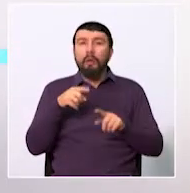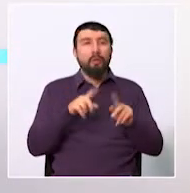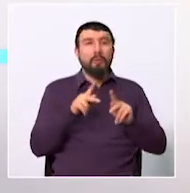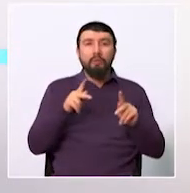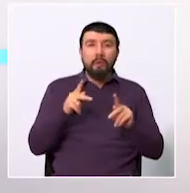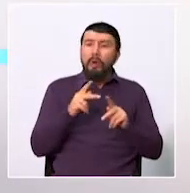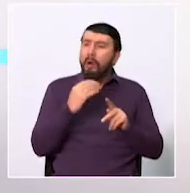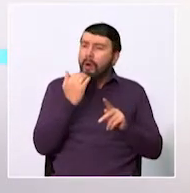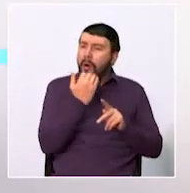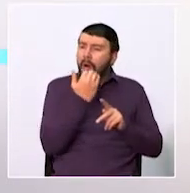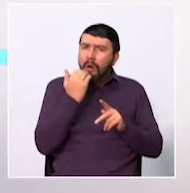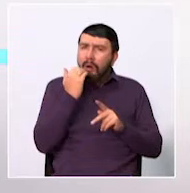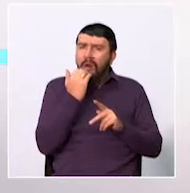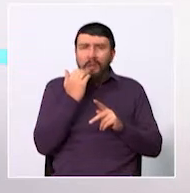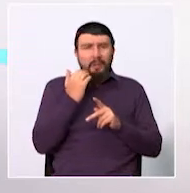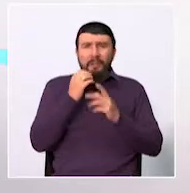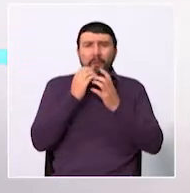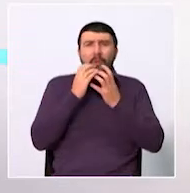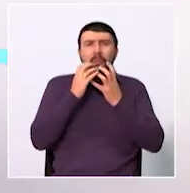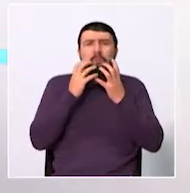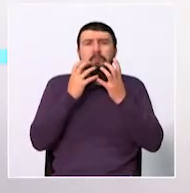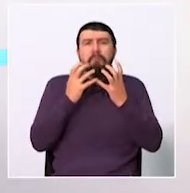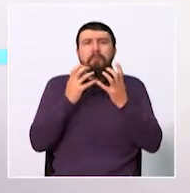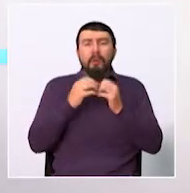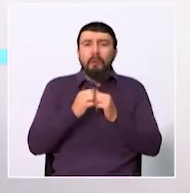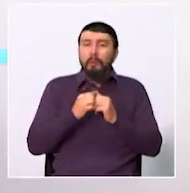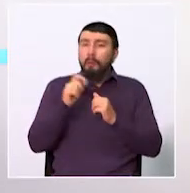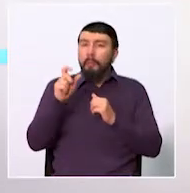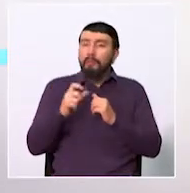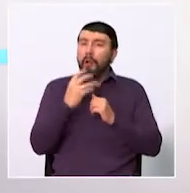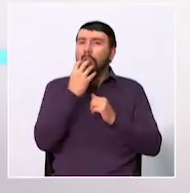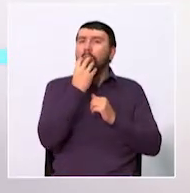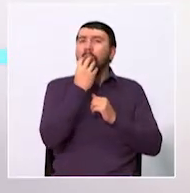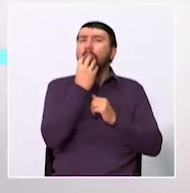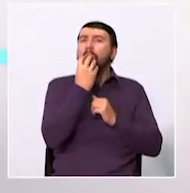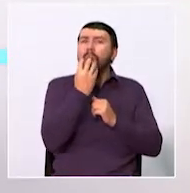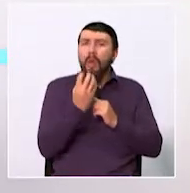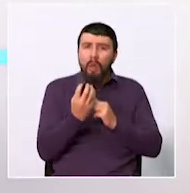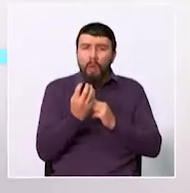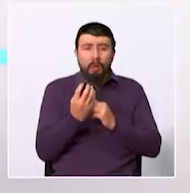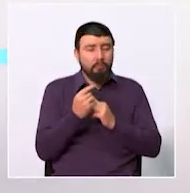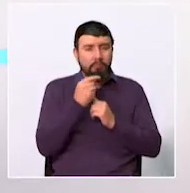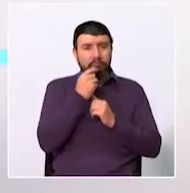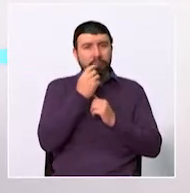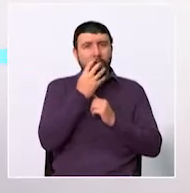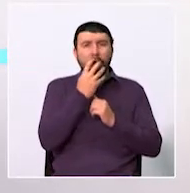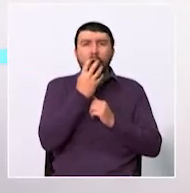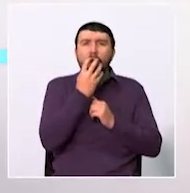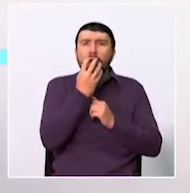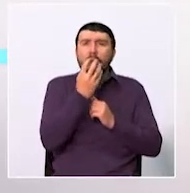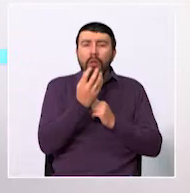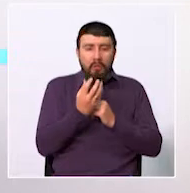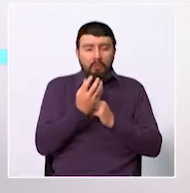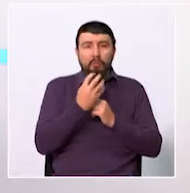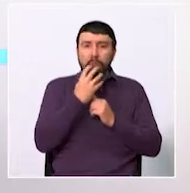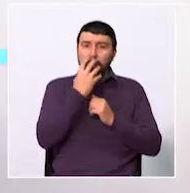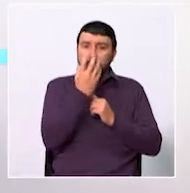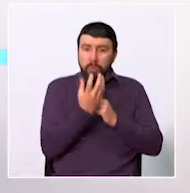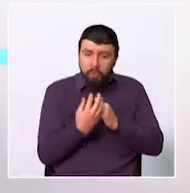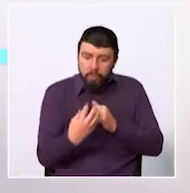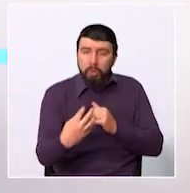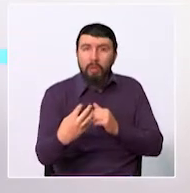fenicio es muy grande entonces la persona va a estirar la lengua y la lengua se divide como la lengua de serpiente